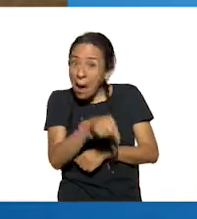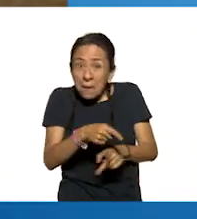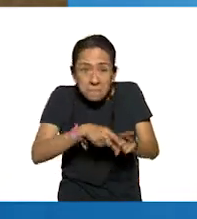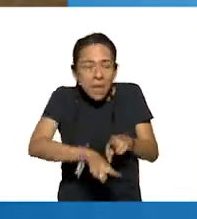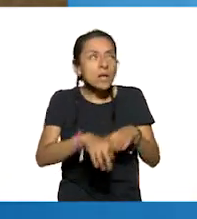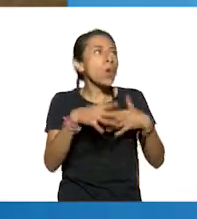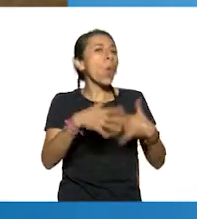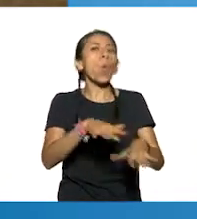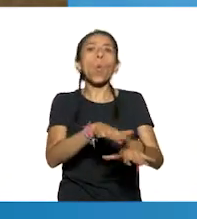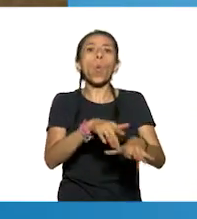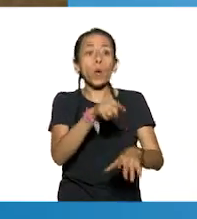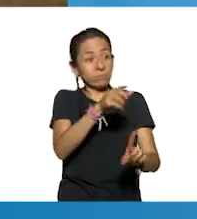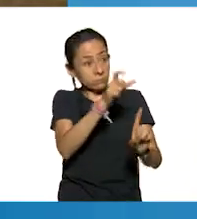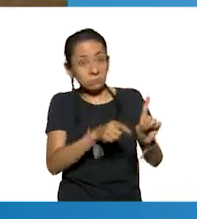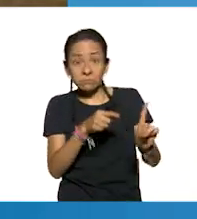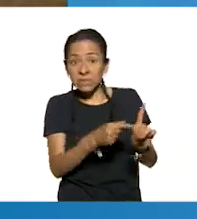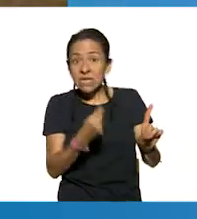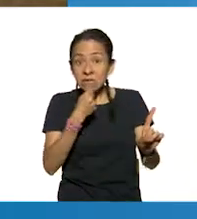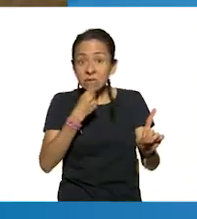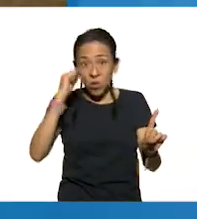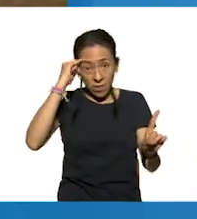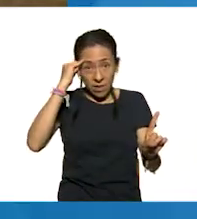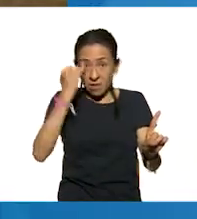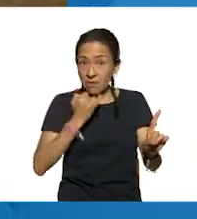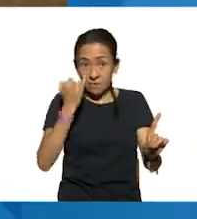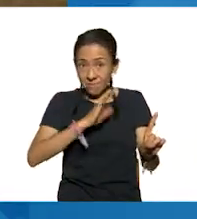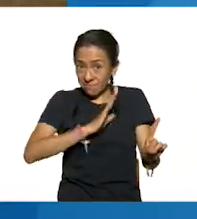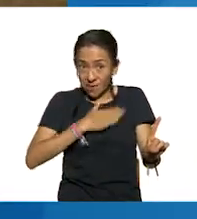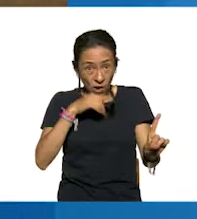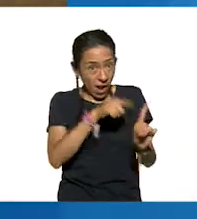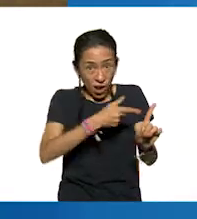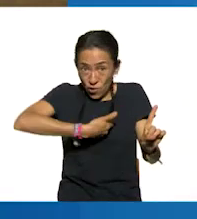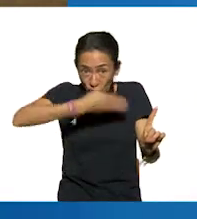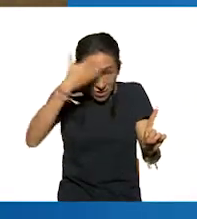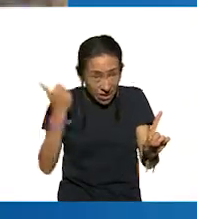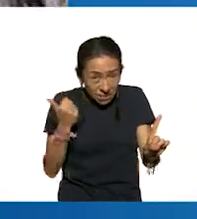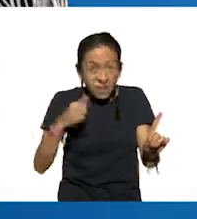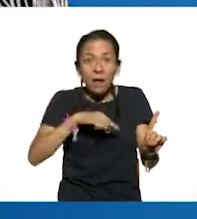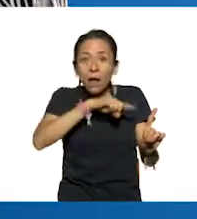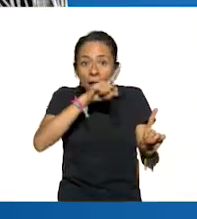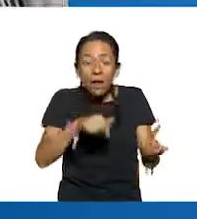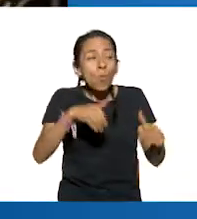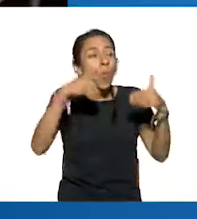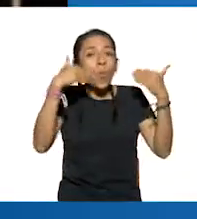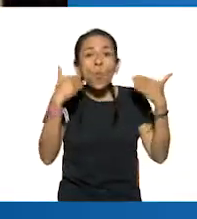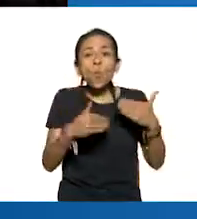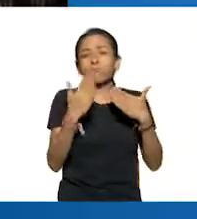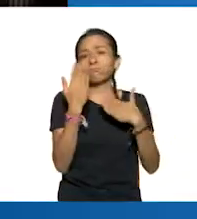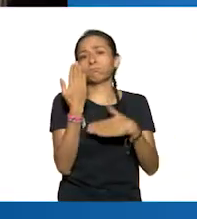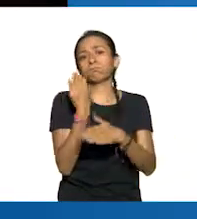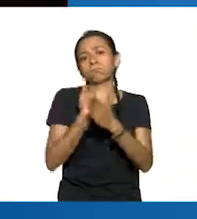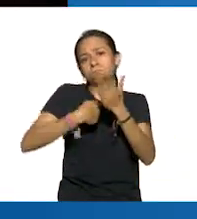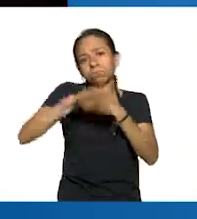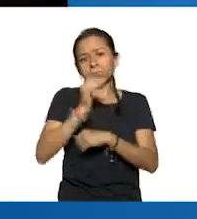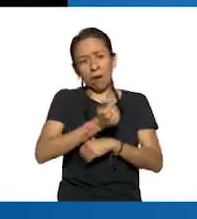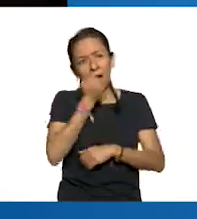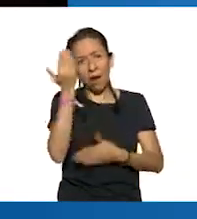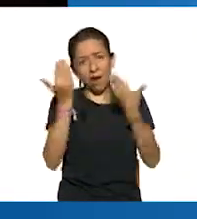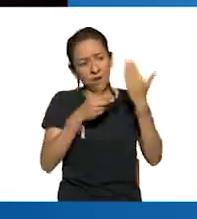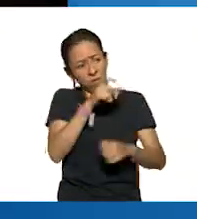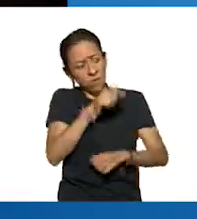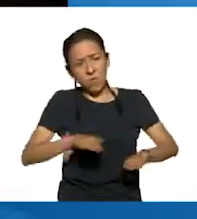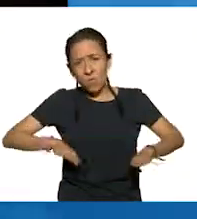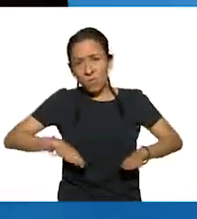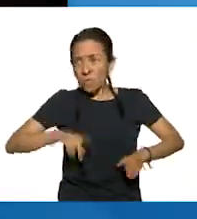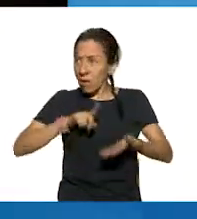niño indígena que no sabía el español triunfa, se vuelve uno de los estudiantes mejores